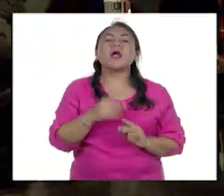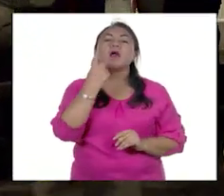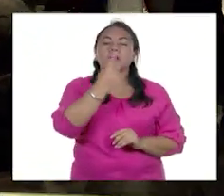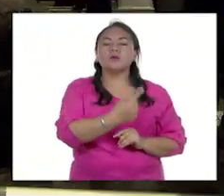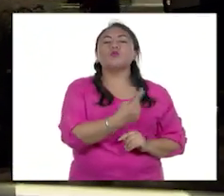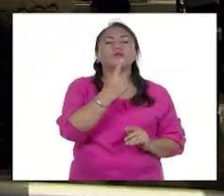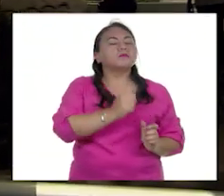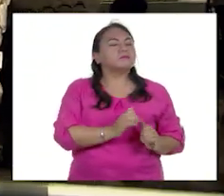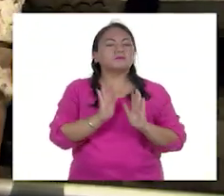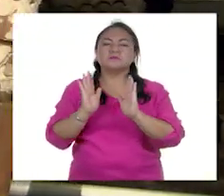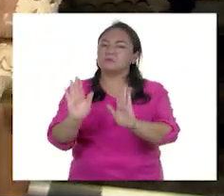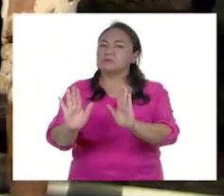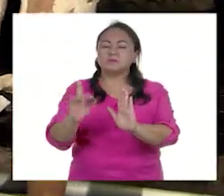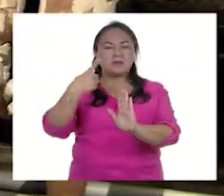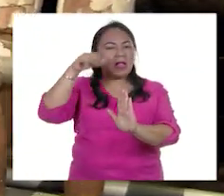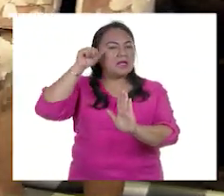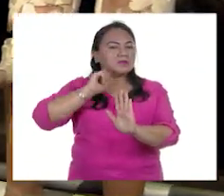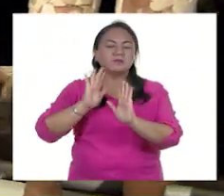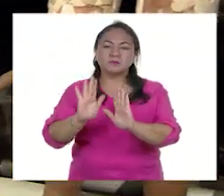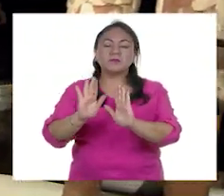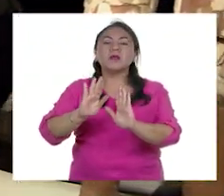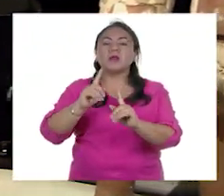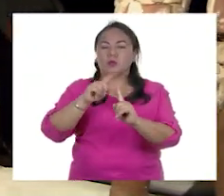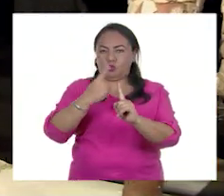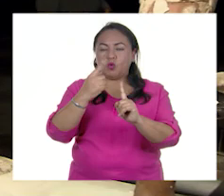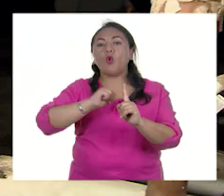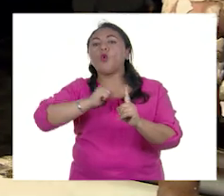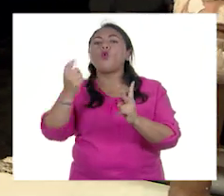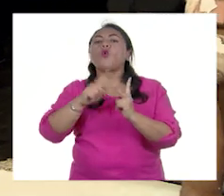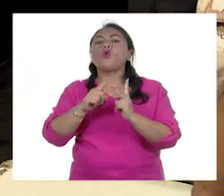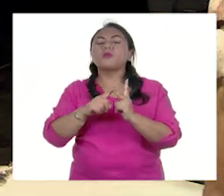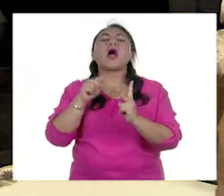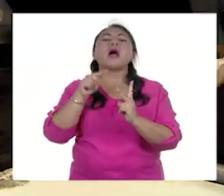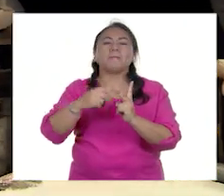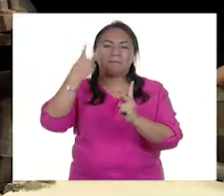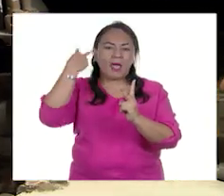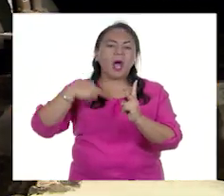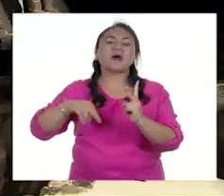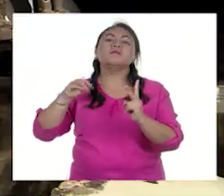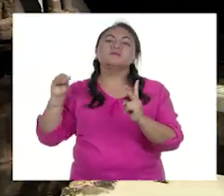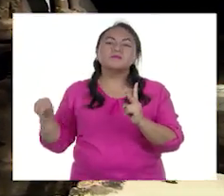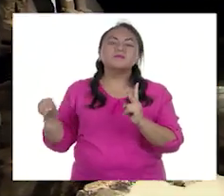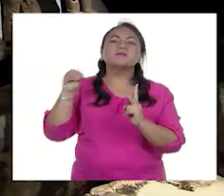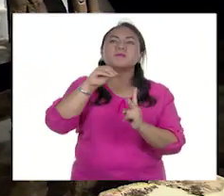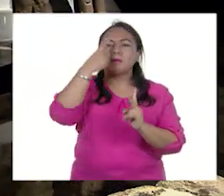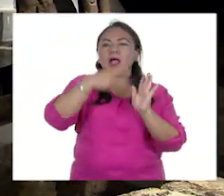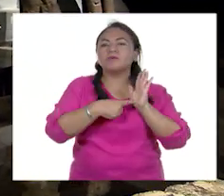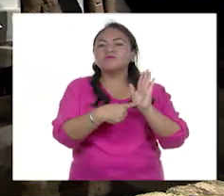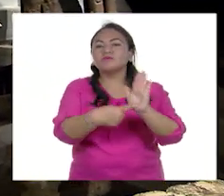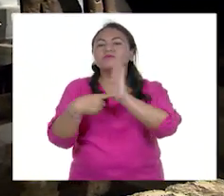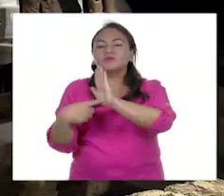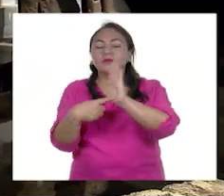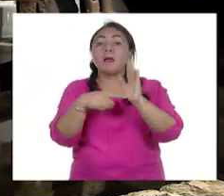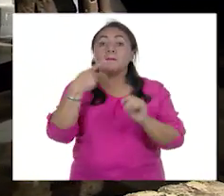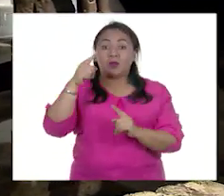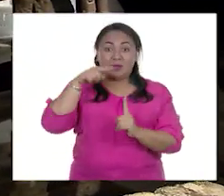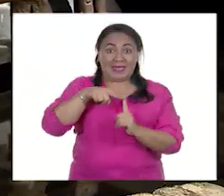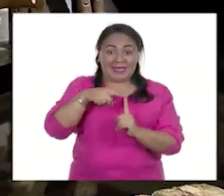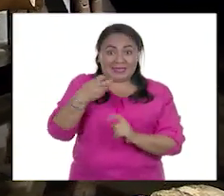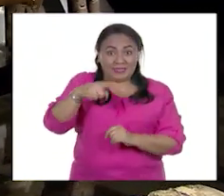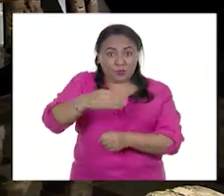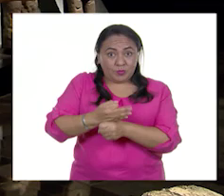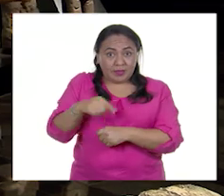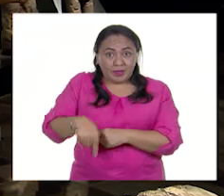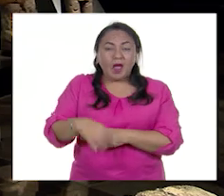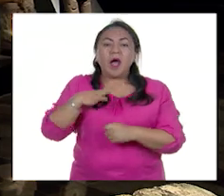que viaja. siempre está aquí, el otro es el que viaja, pero este es el que conserva más restos de